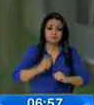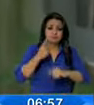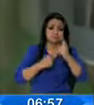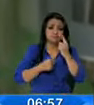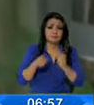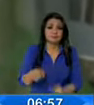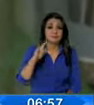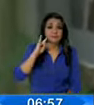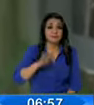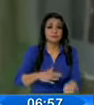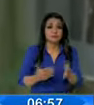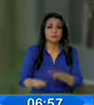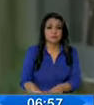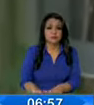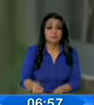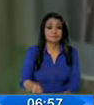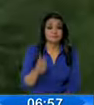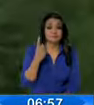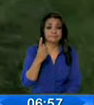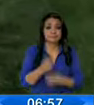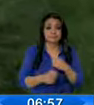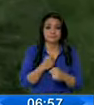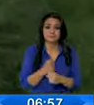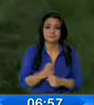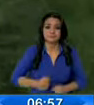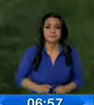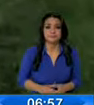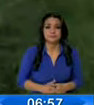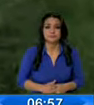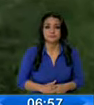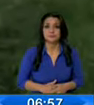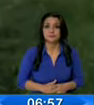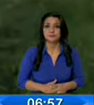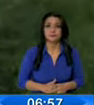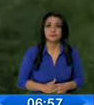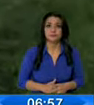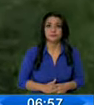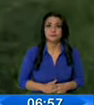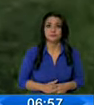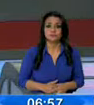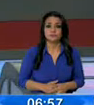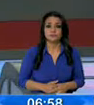partida de una niña de 11 años. En Quito informó Iván Casamen.